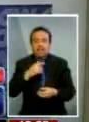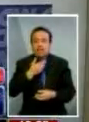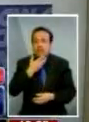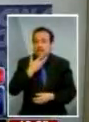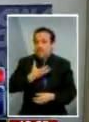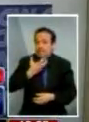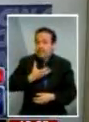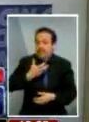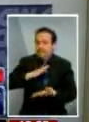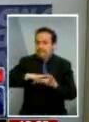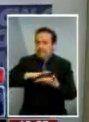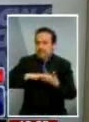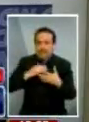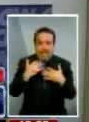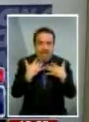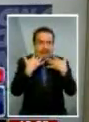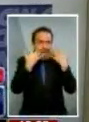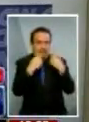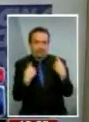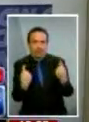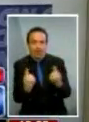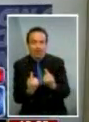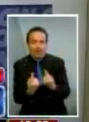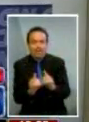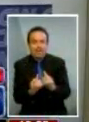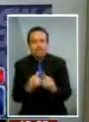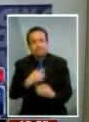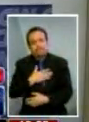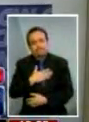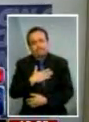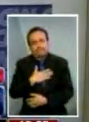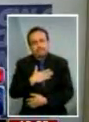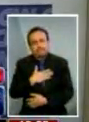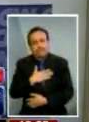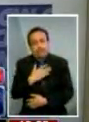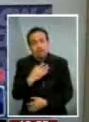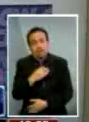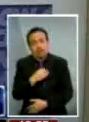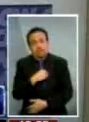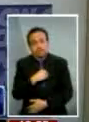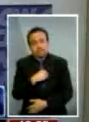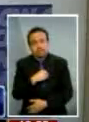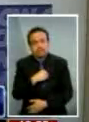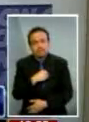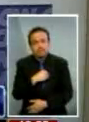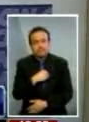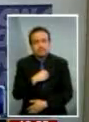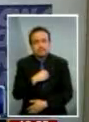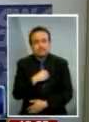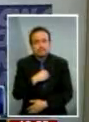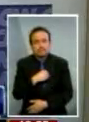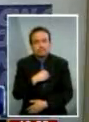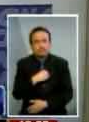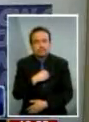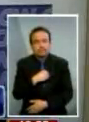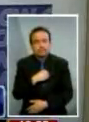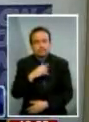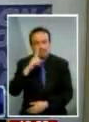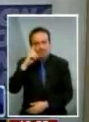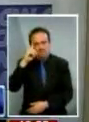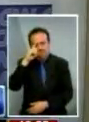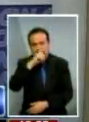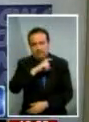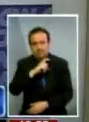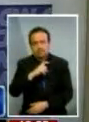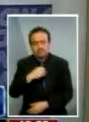para muchos es una alegría. Para nosotros es un tema que tenemos, es un